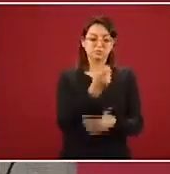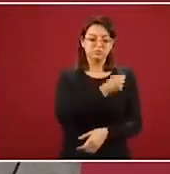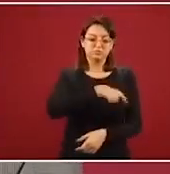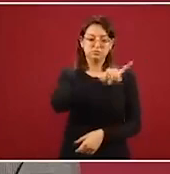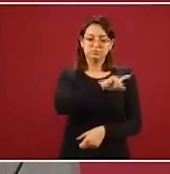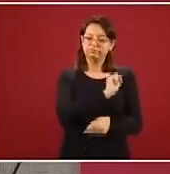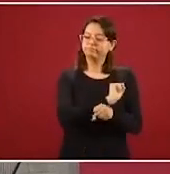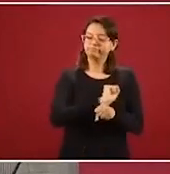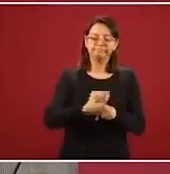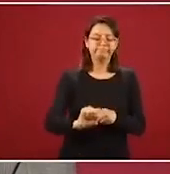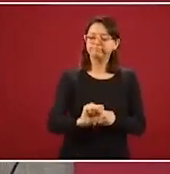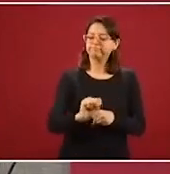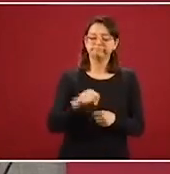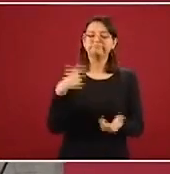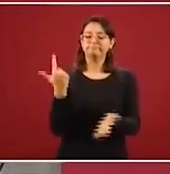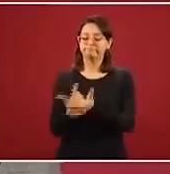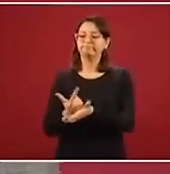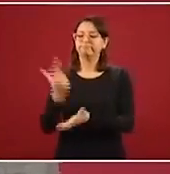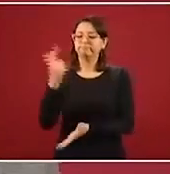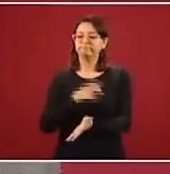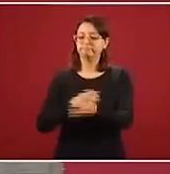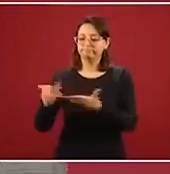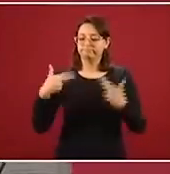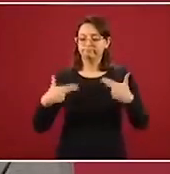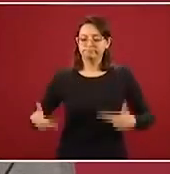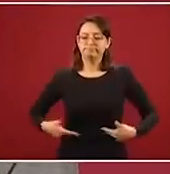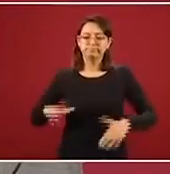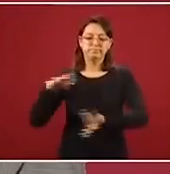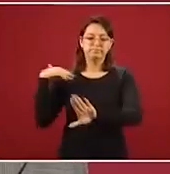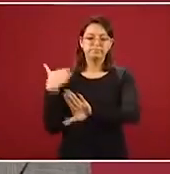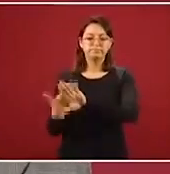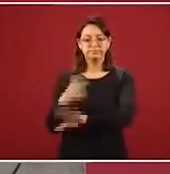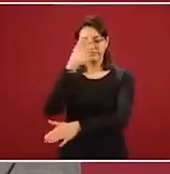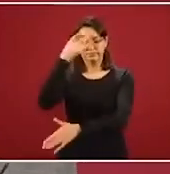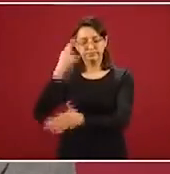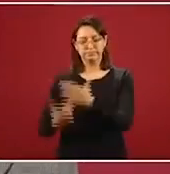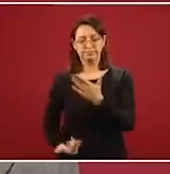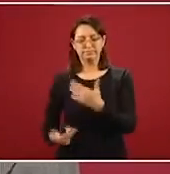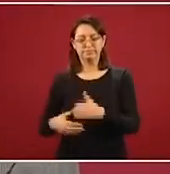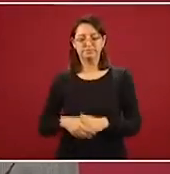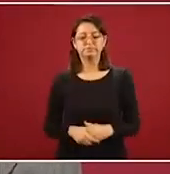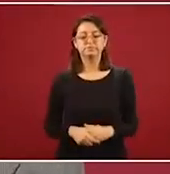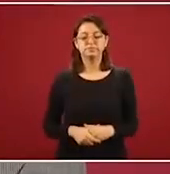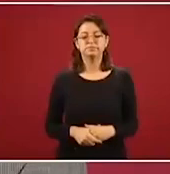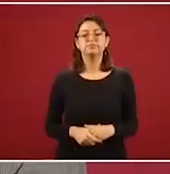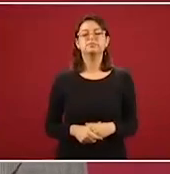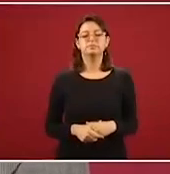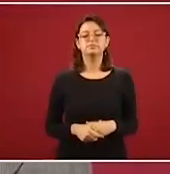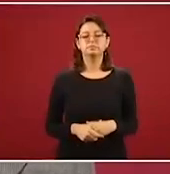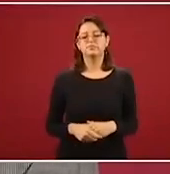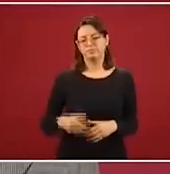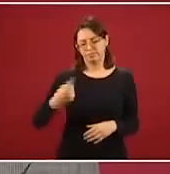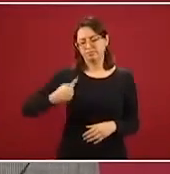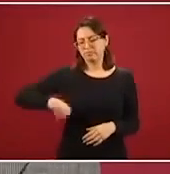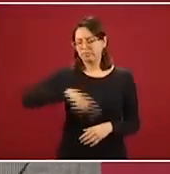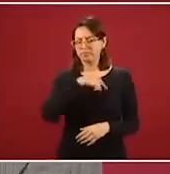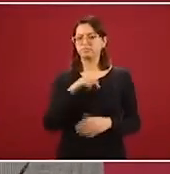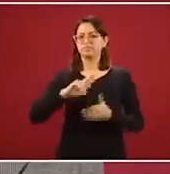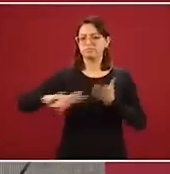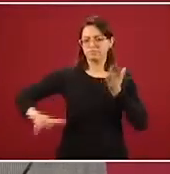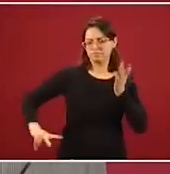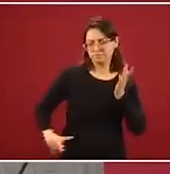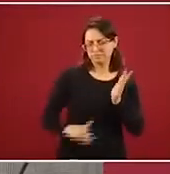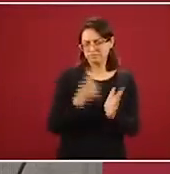y tenía consecuencias importantes sobre los derechos humanos. Vamos a retomar, si lo considera el